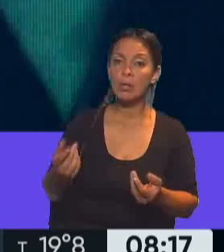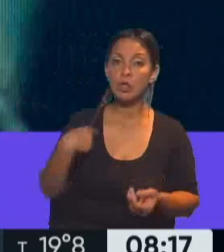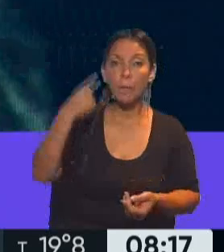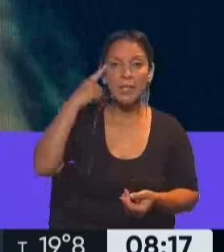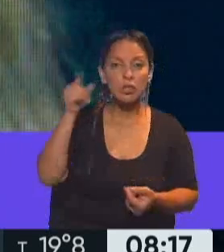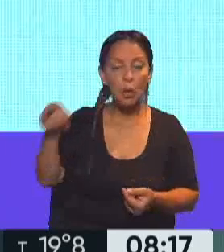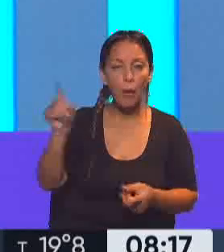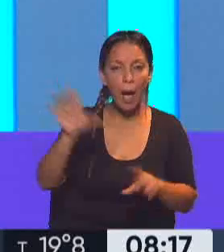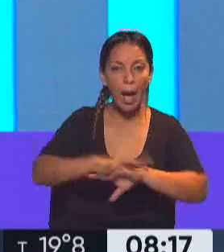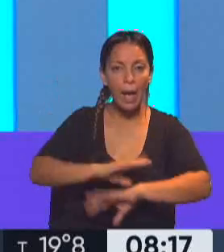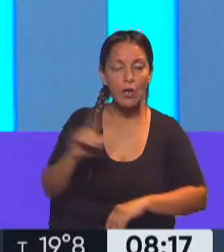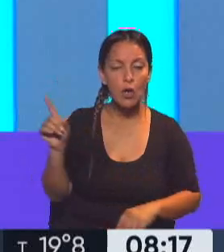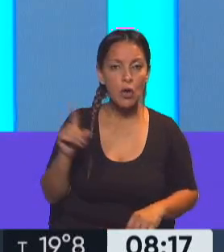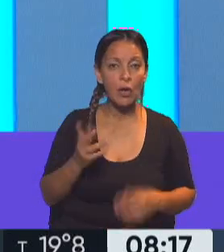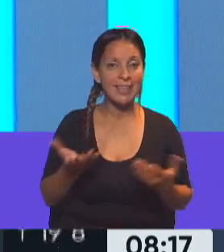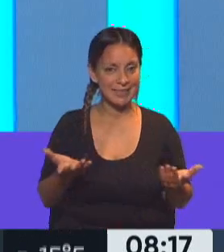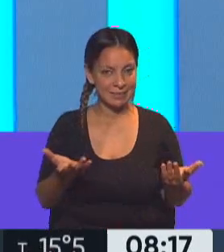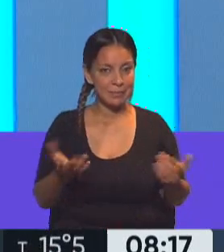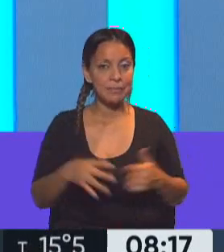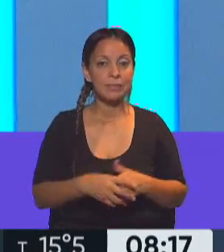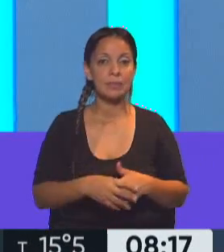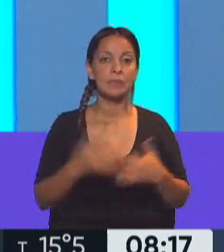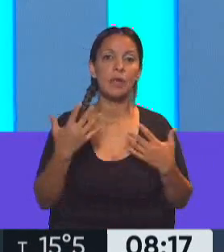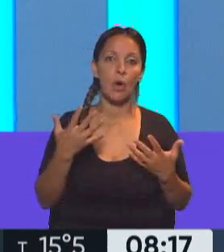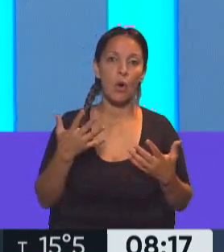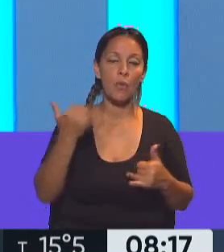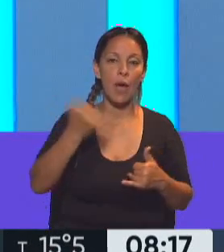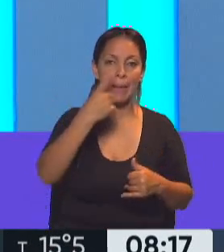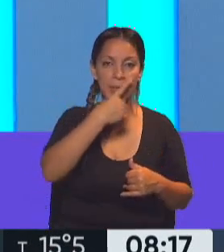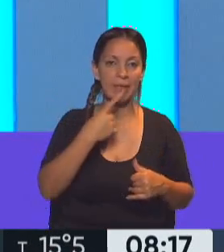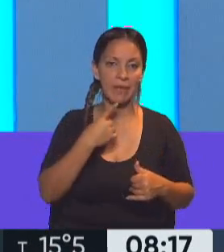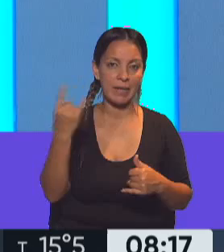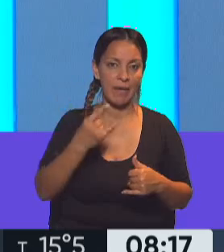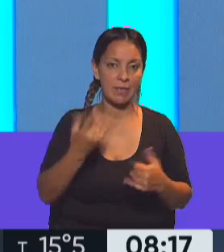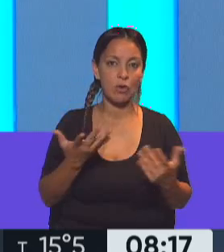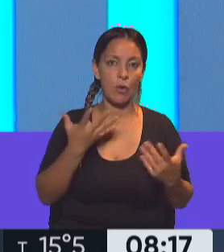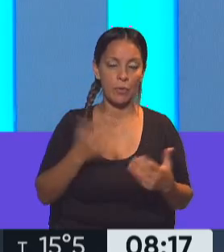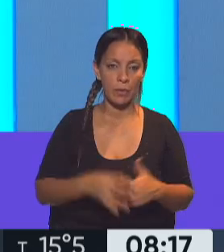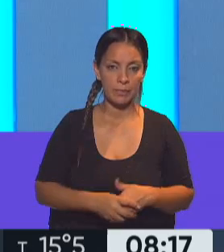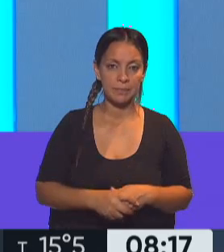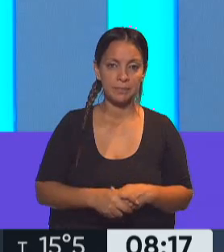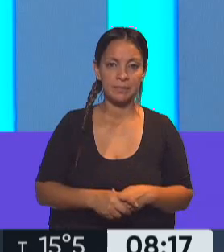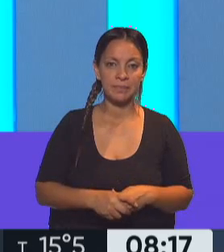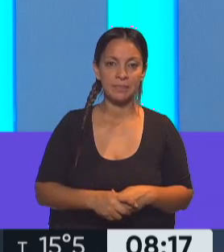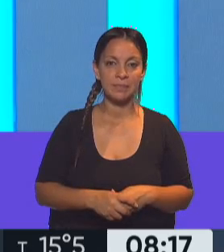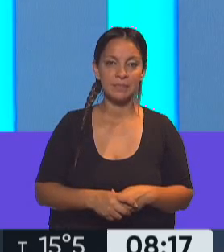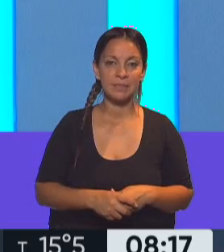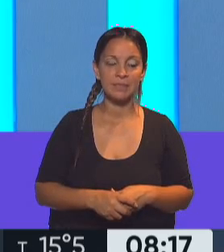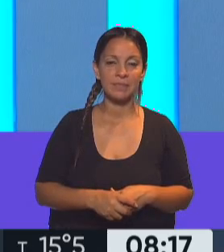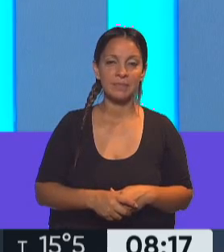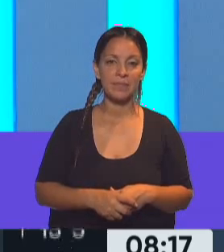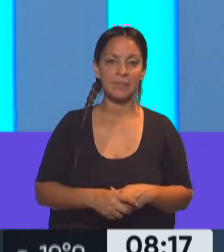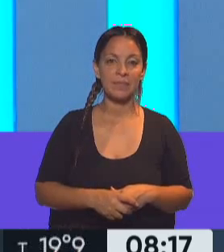sos vos. Sí, sí, sí. Bueno, a ver, los perfiles apócrifos de los cuales hace mención, Pablo, creo que es... a ver, en términos